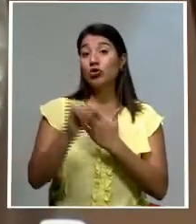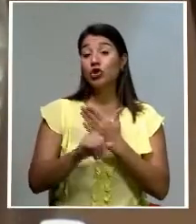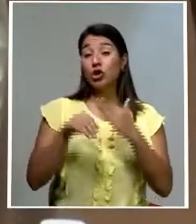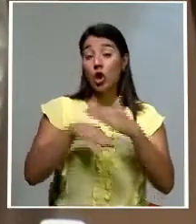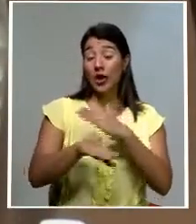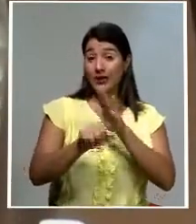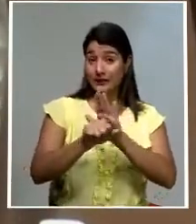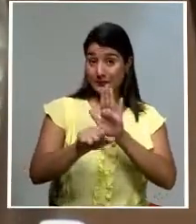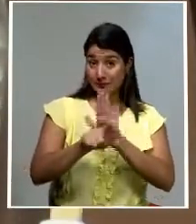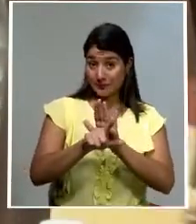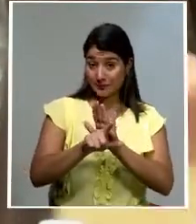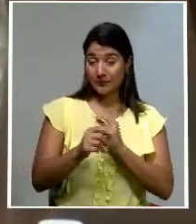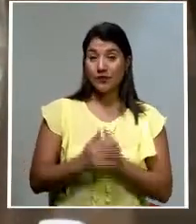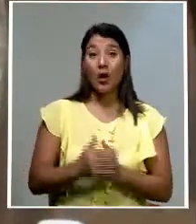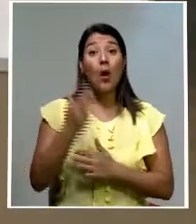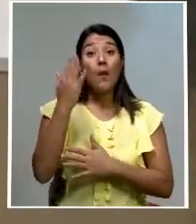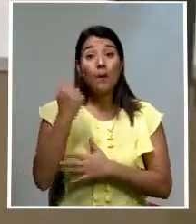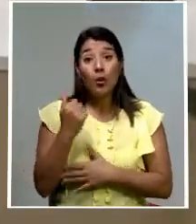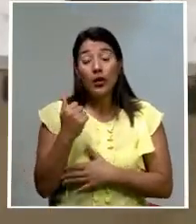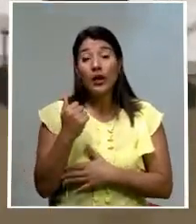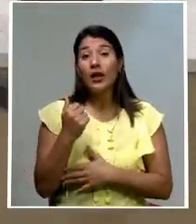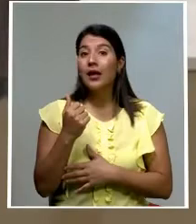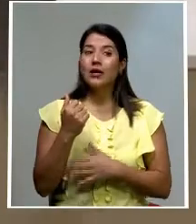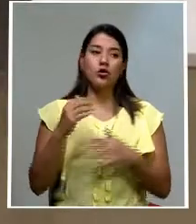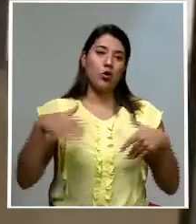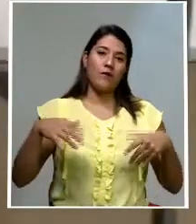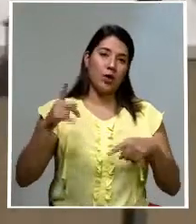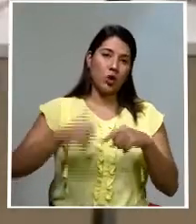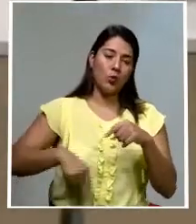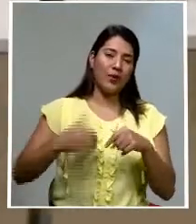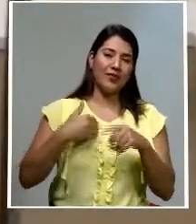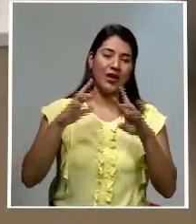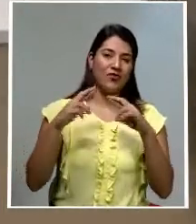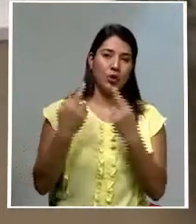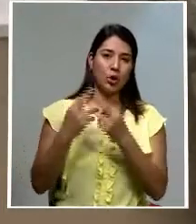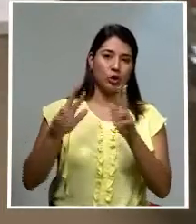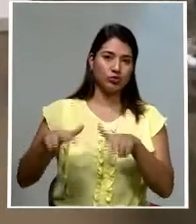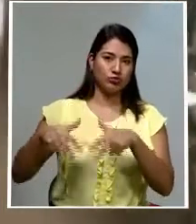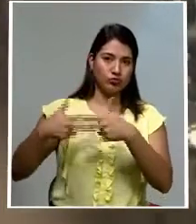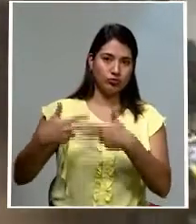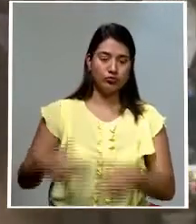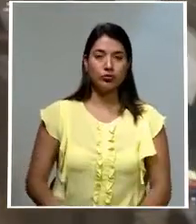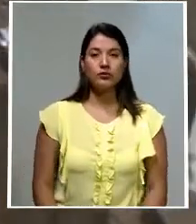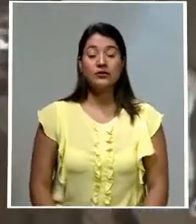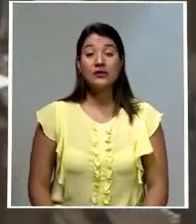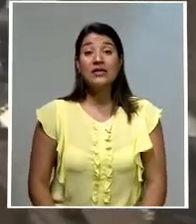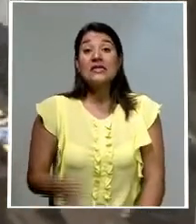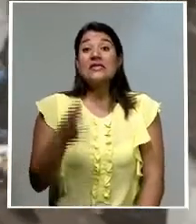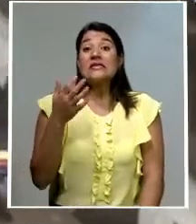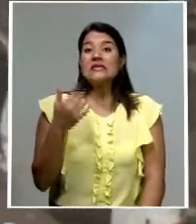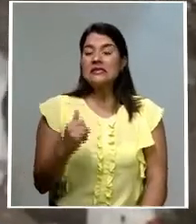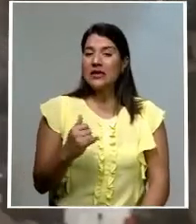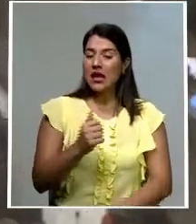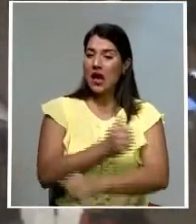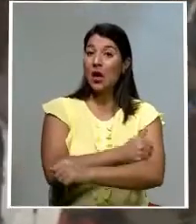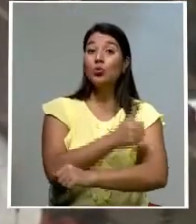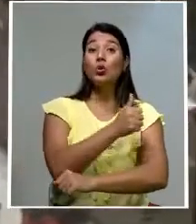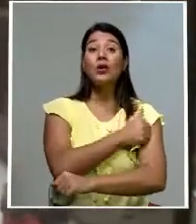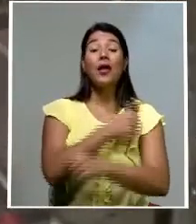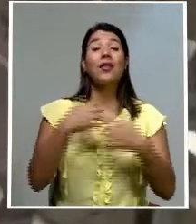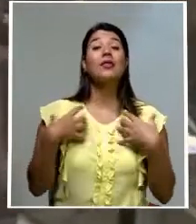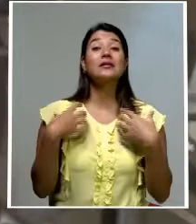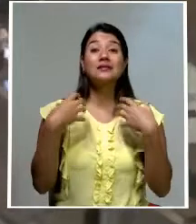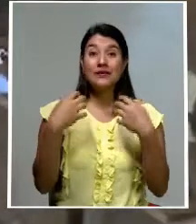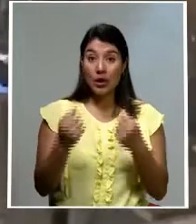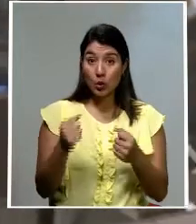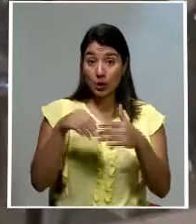plenario legislativo, ya que de manera virtual no es posible hacerlo. En caso de que las autoridades sanitarias